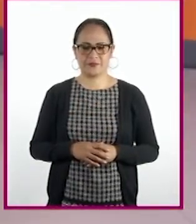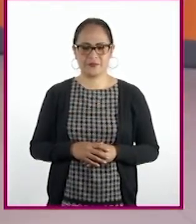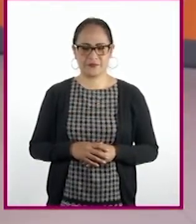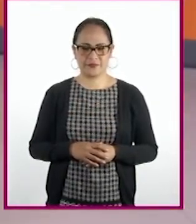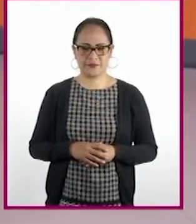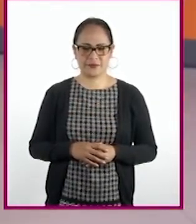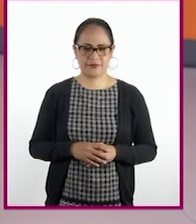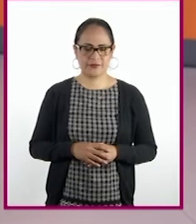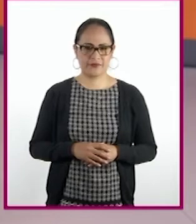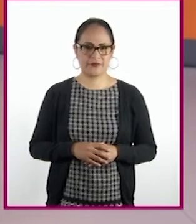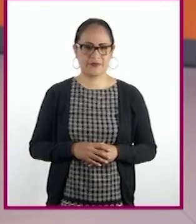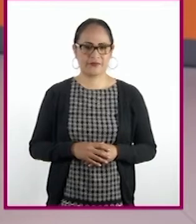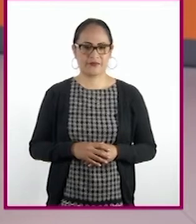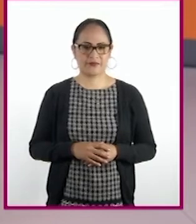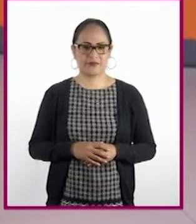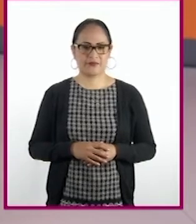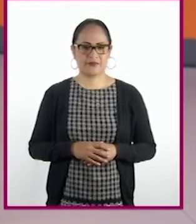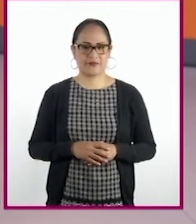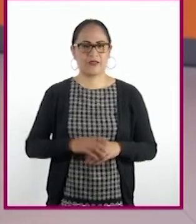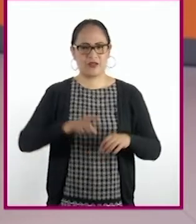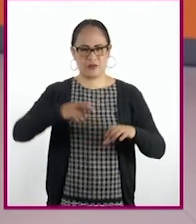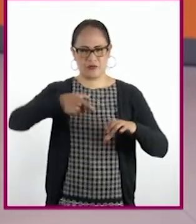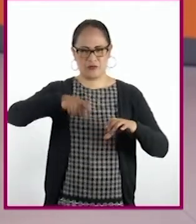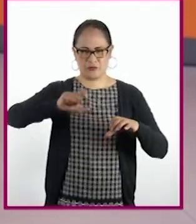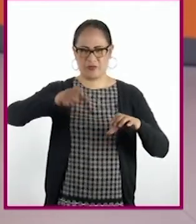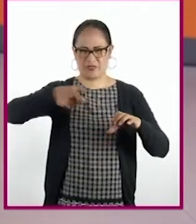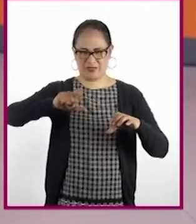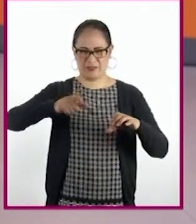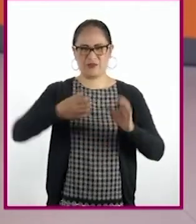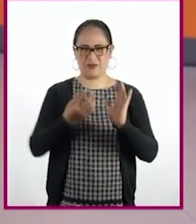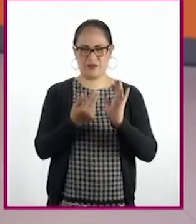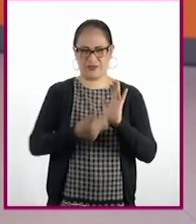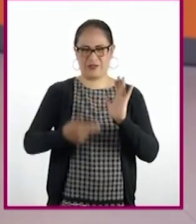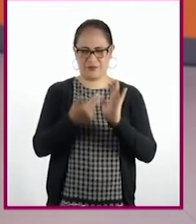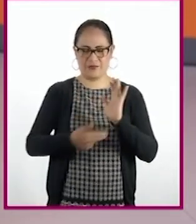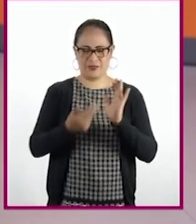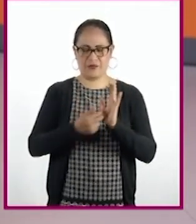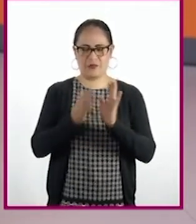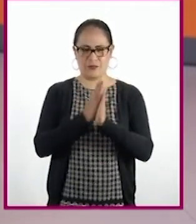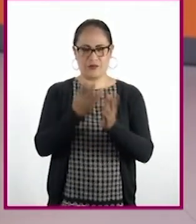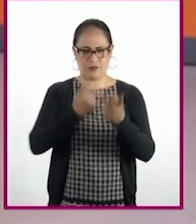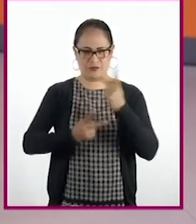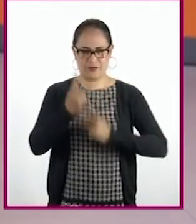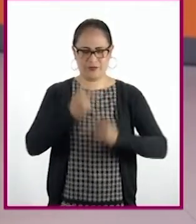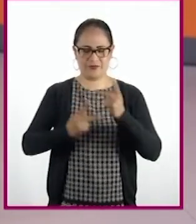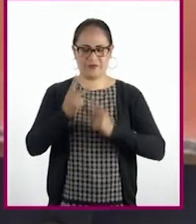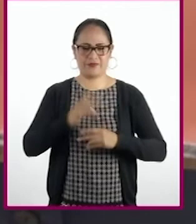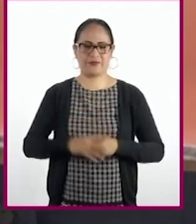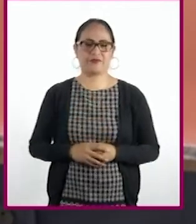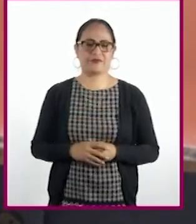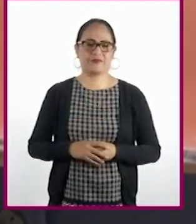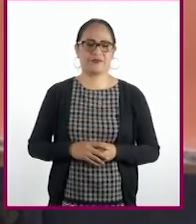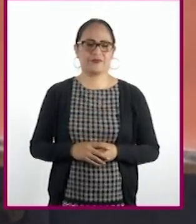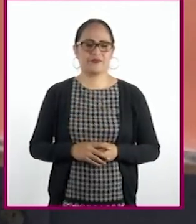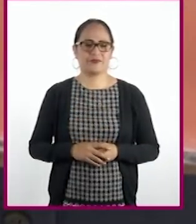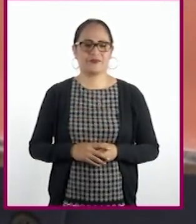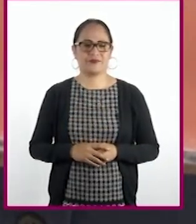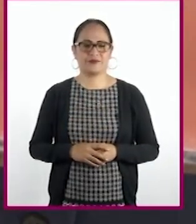Permíteme tantito otra vez el perico, por favor. Otra vez el perico. Sí. Vamos a apretar esto.